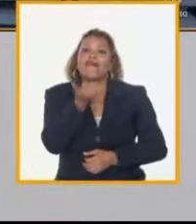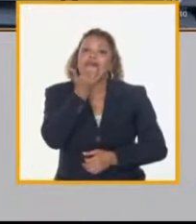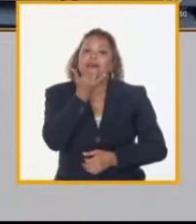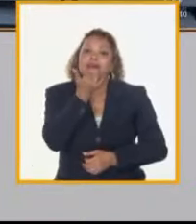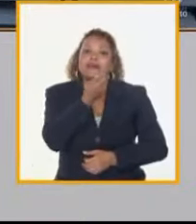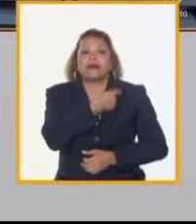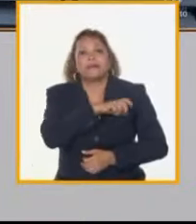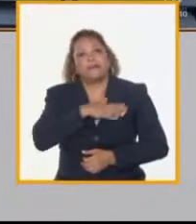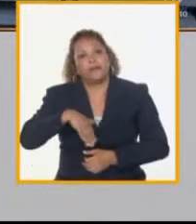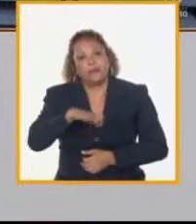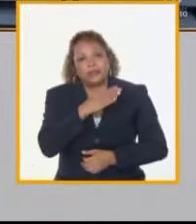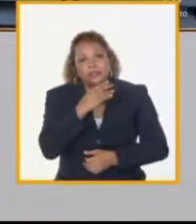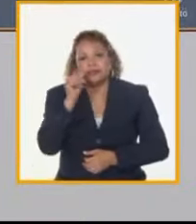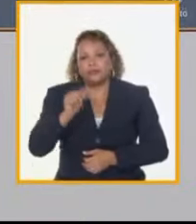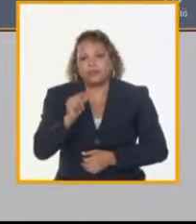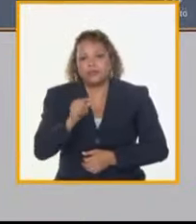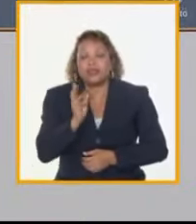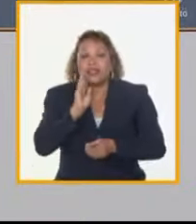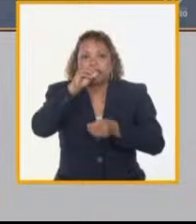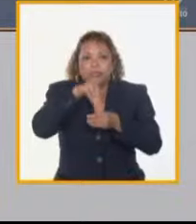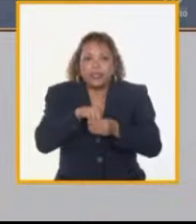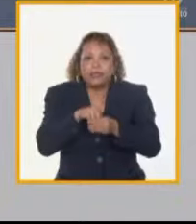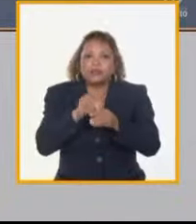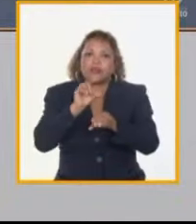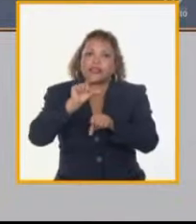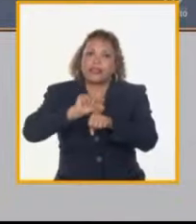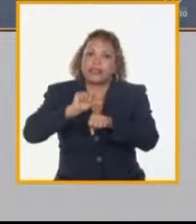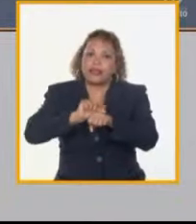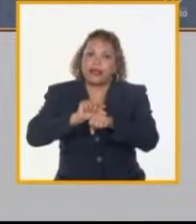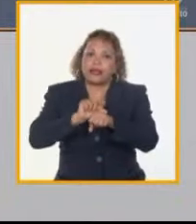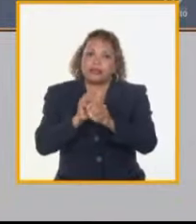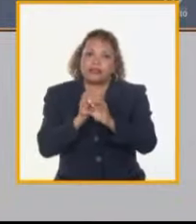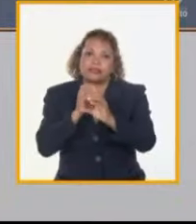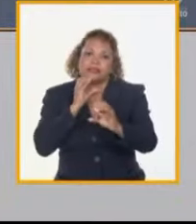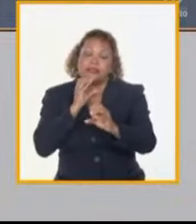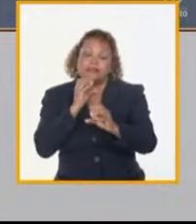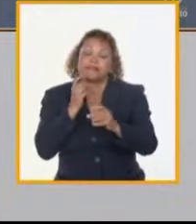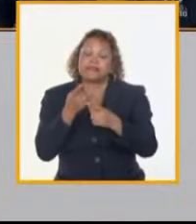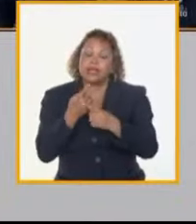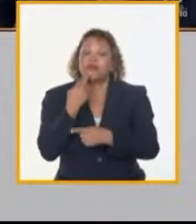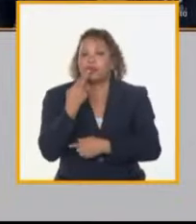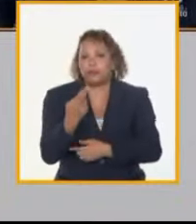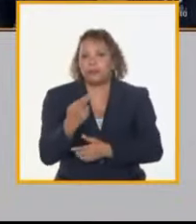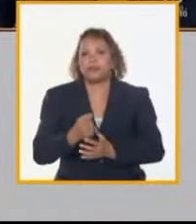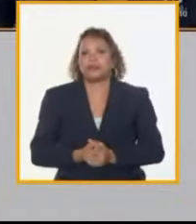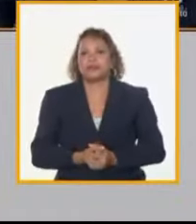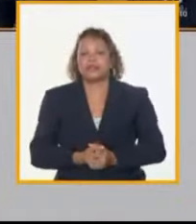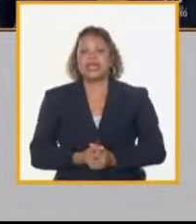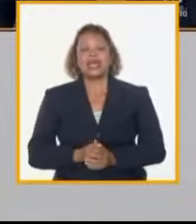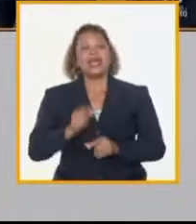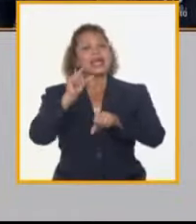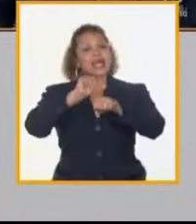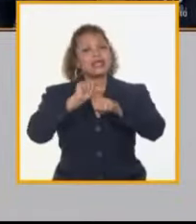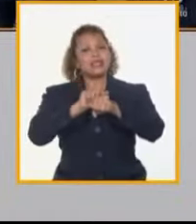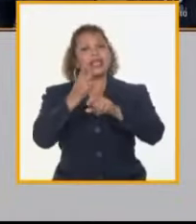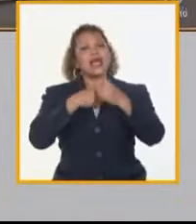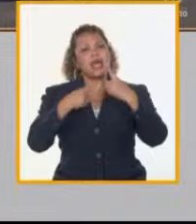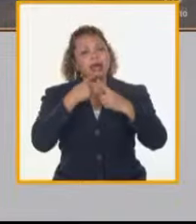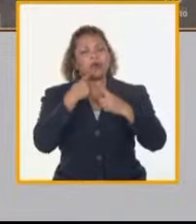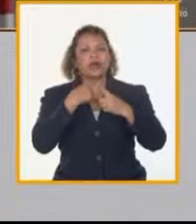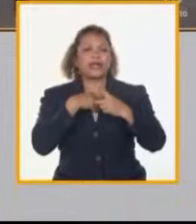al final del servicio, un servicio. Por eso son dando respuesta a eso. La Gacela es algo que nosotros estamos